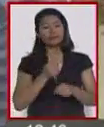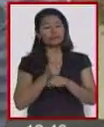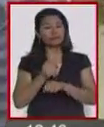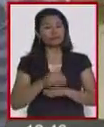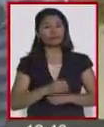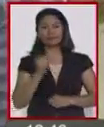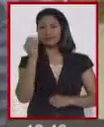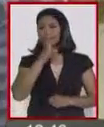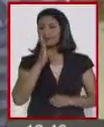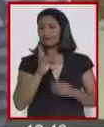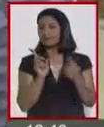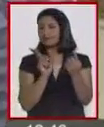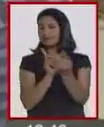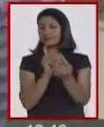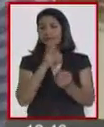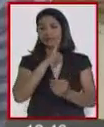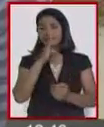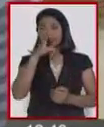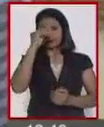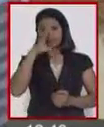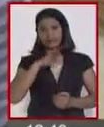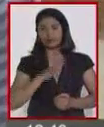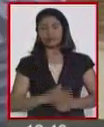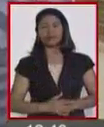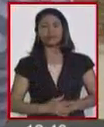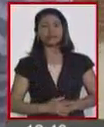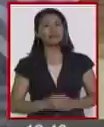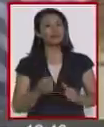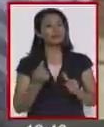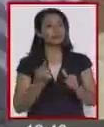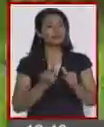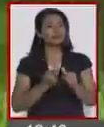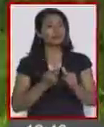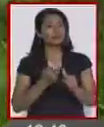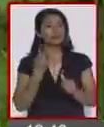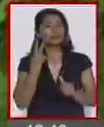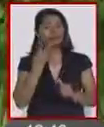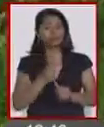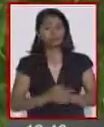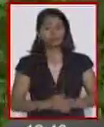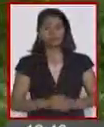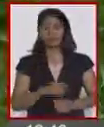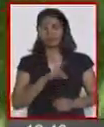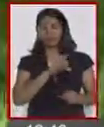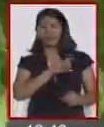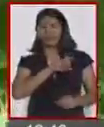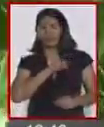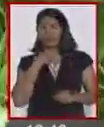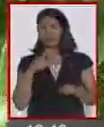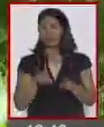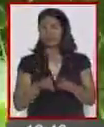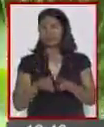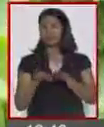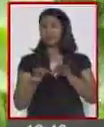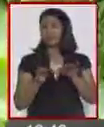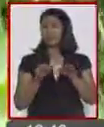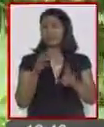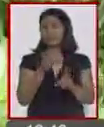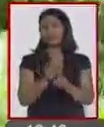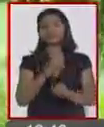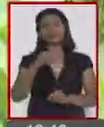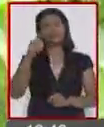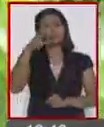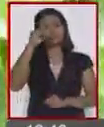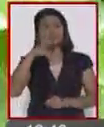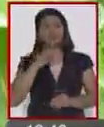delito? Nunca. Yo no he conocido a ese pelado ahora, tomar 100 el aire. Por otro lado, la policía de la FELCB también arrestó a